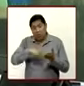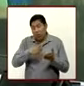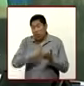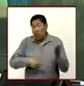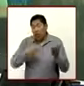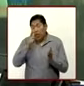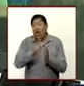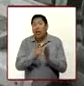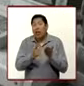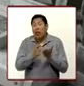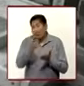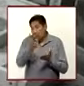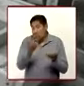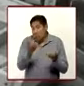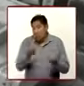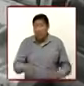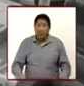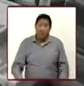parece?